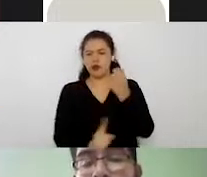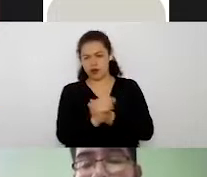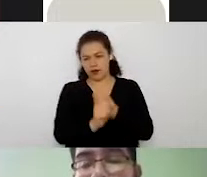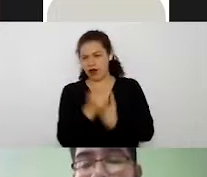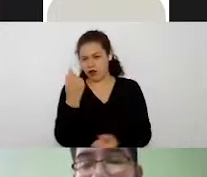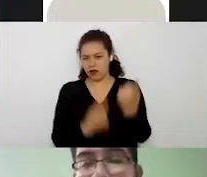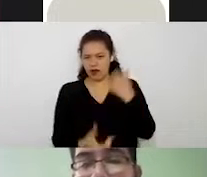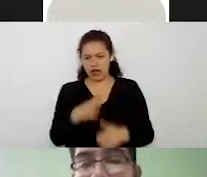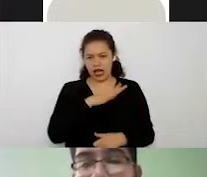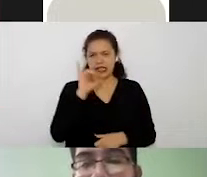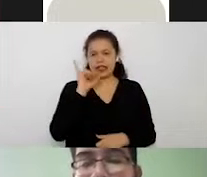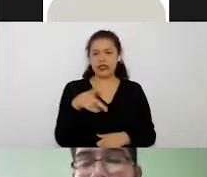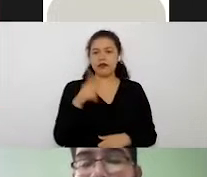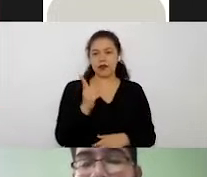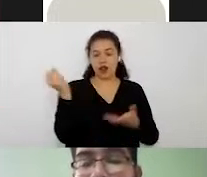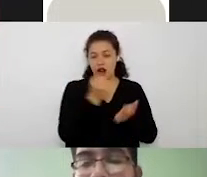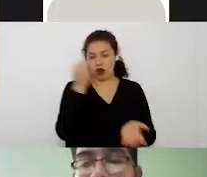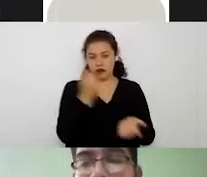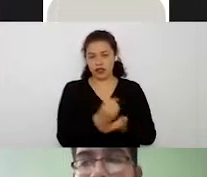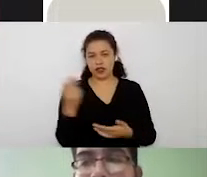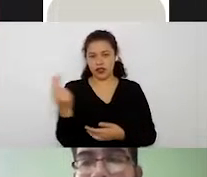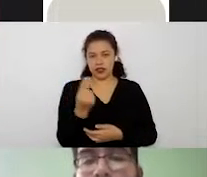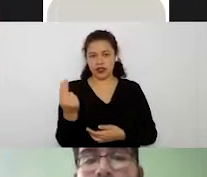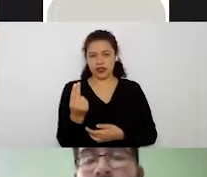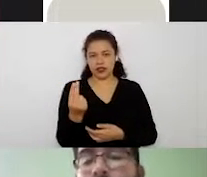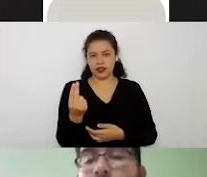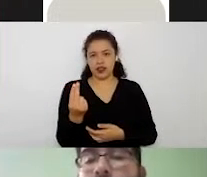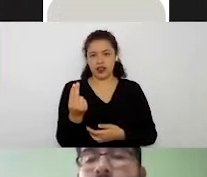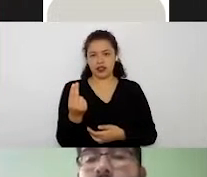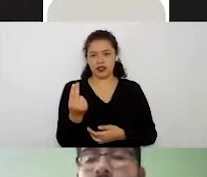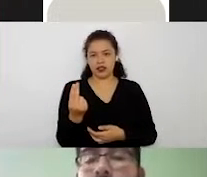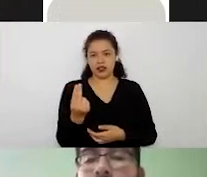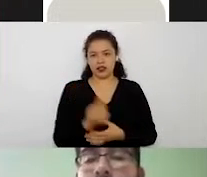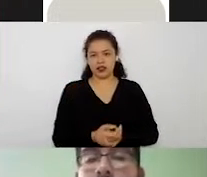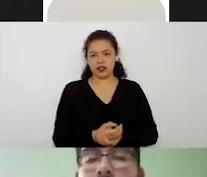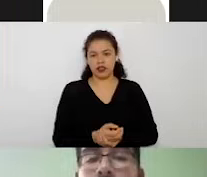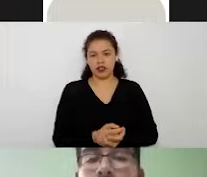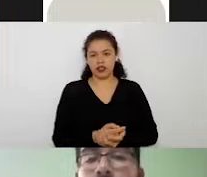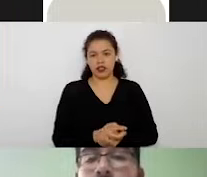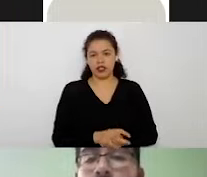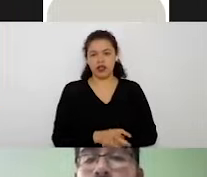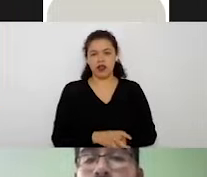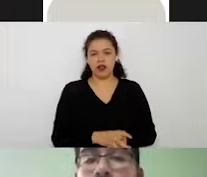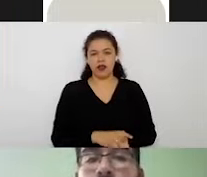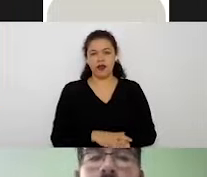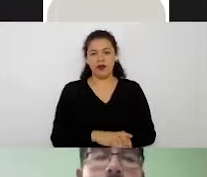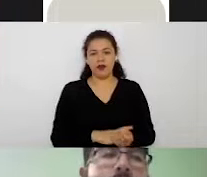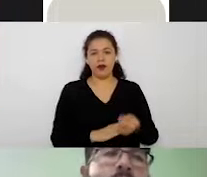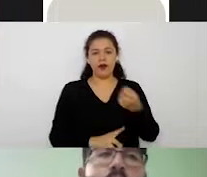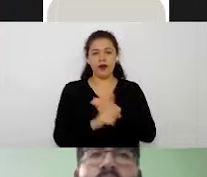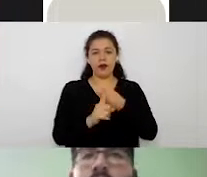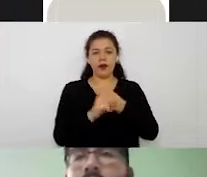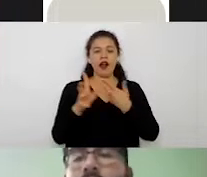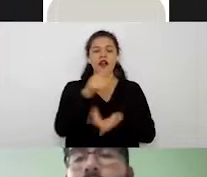y no necesariamente el impacto que va a tener o que va a sufrir nuestro centro de